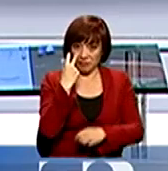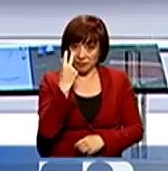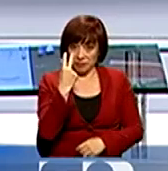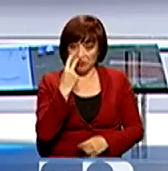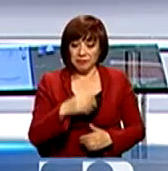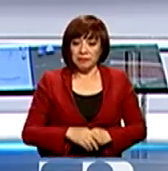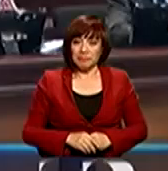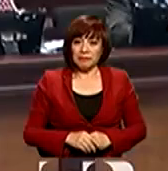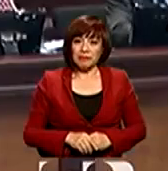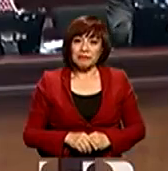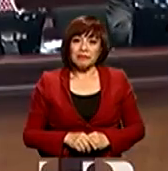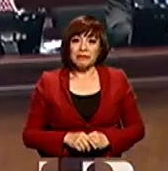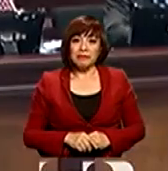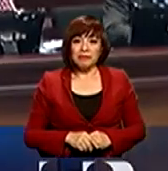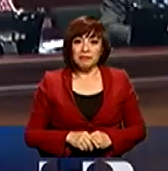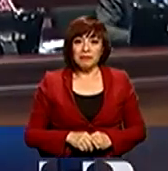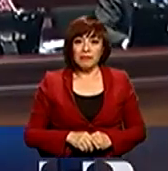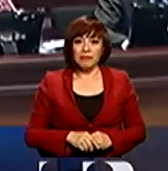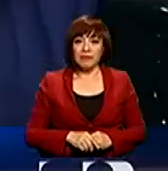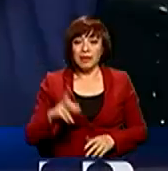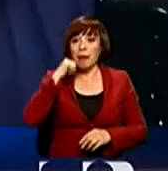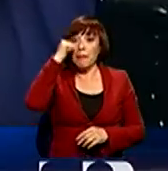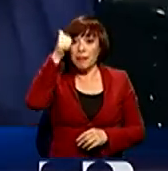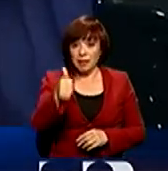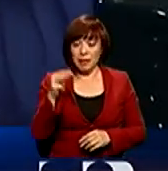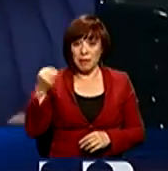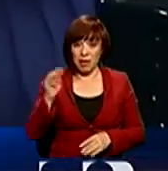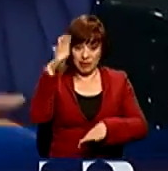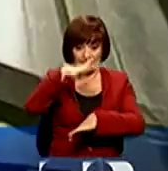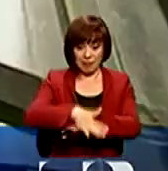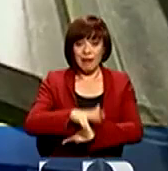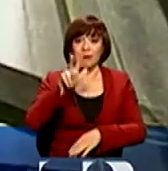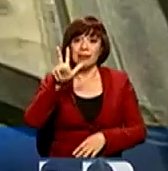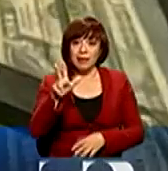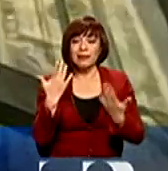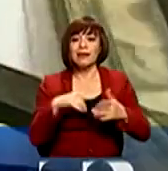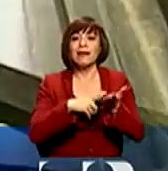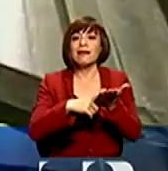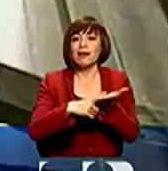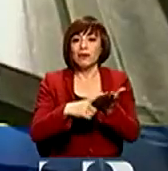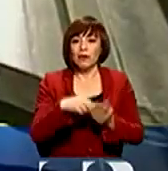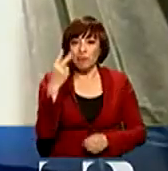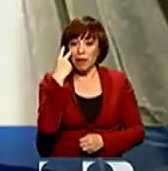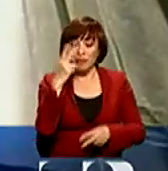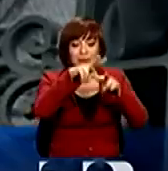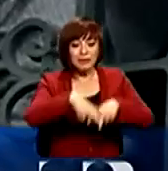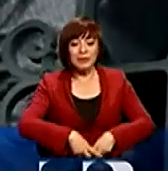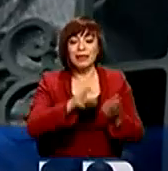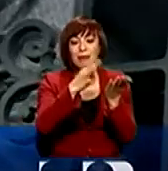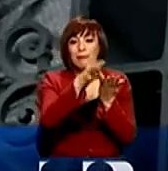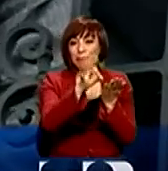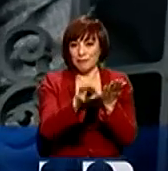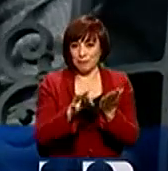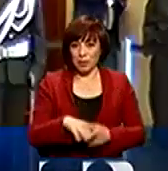Muñoz. Será este miércoles a las 15:30 cuando el CAL conozca la proforma presupuestaria 2019 enviada por